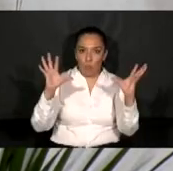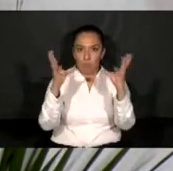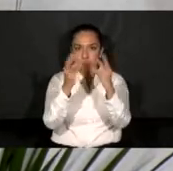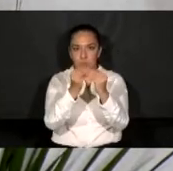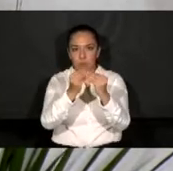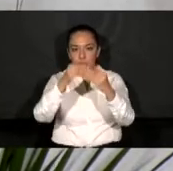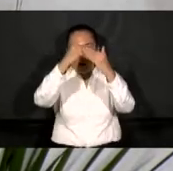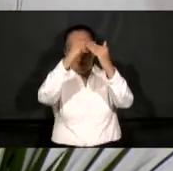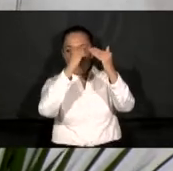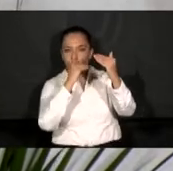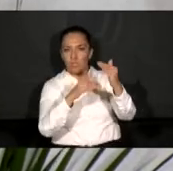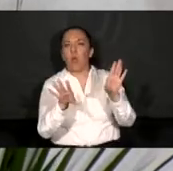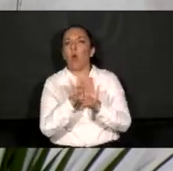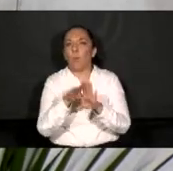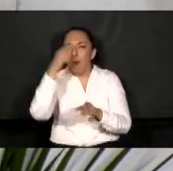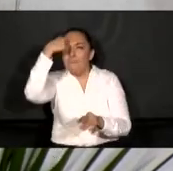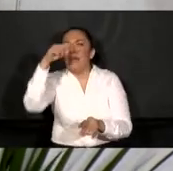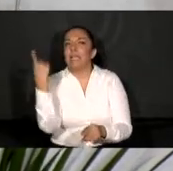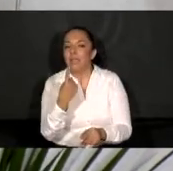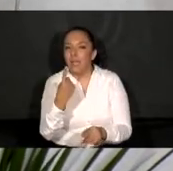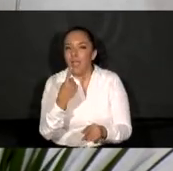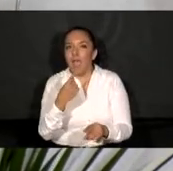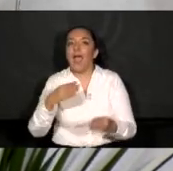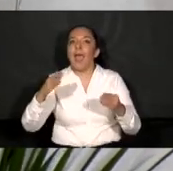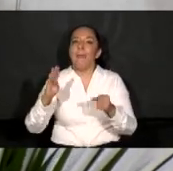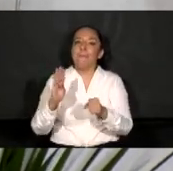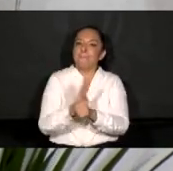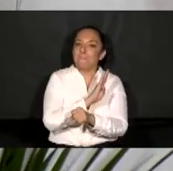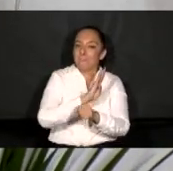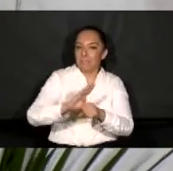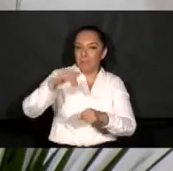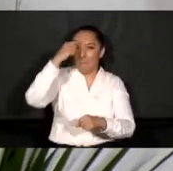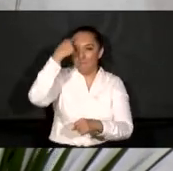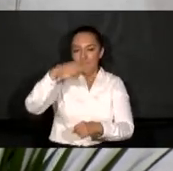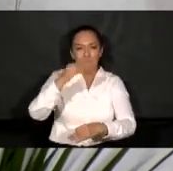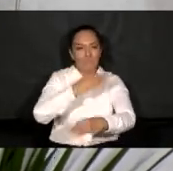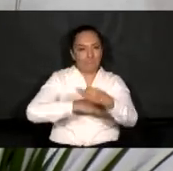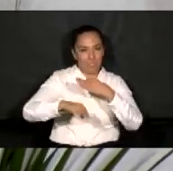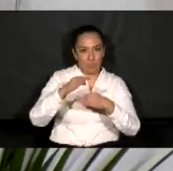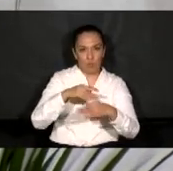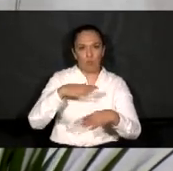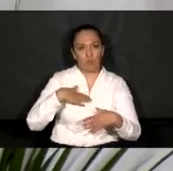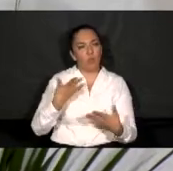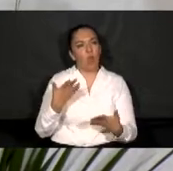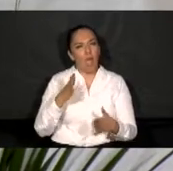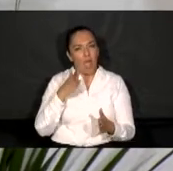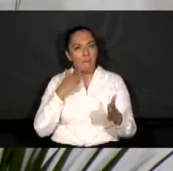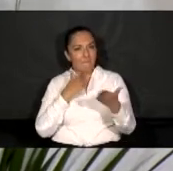a lograr el bien común. Estoy completamente convencida de que el bien